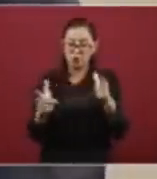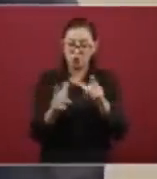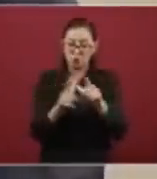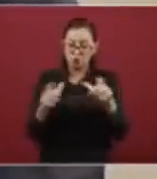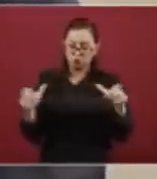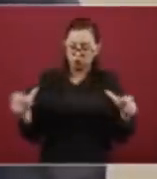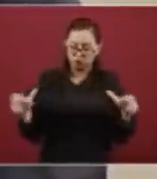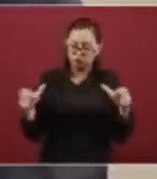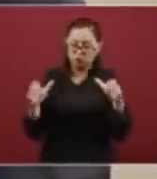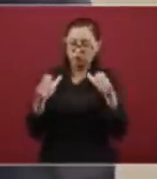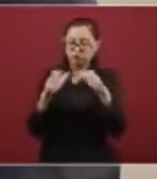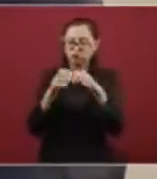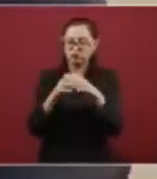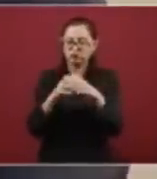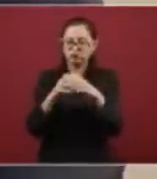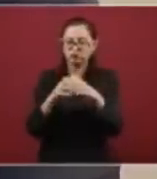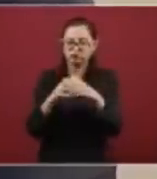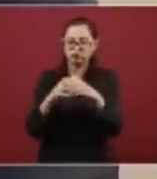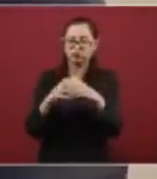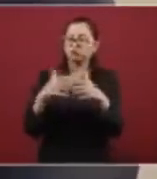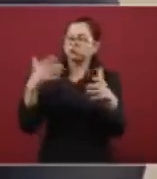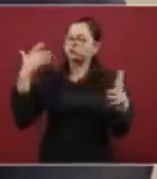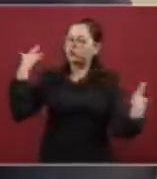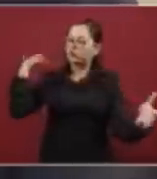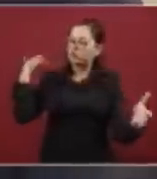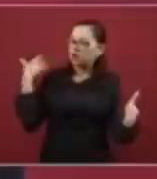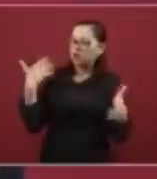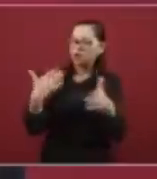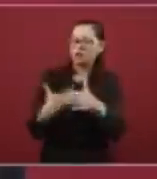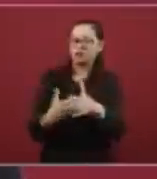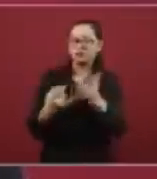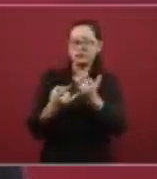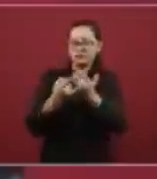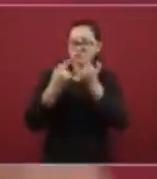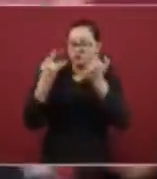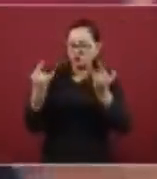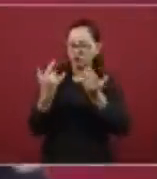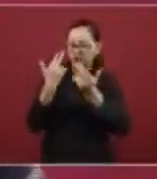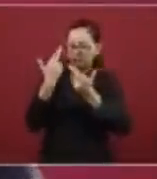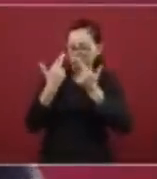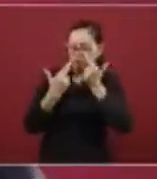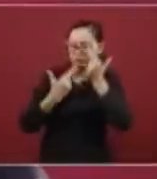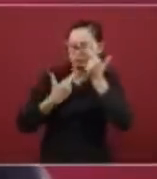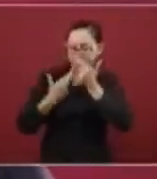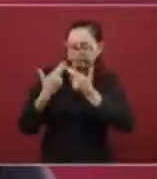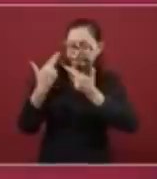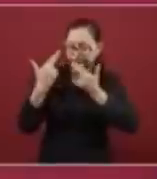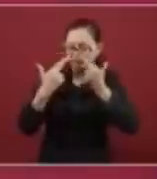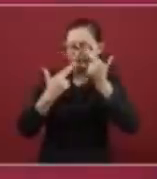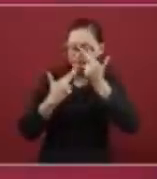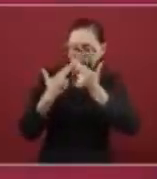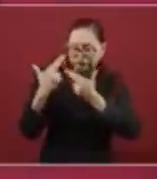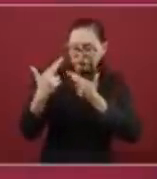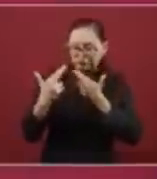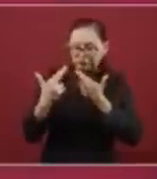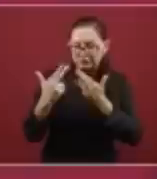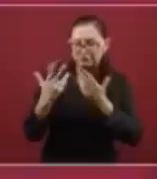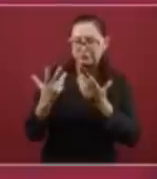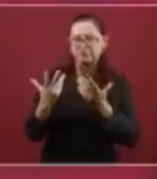relatoría de lo sucedido y a partir de ahí, de